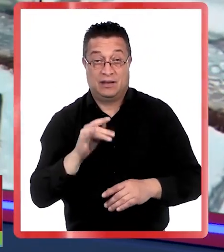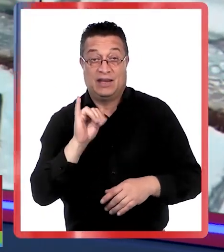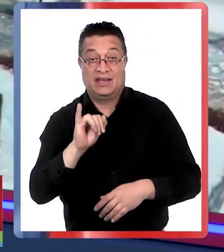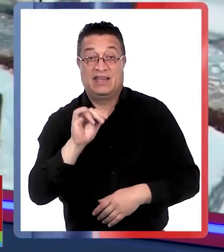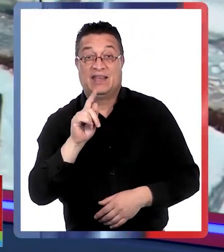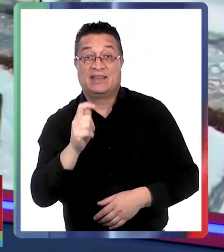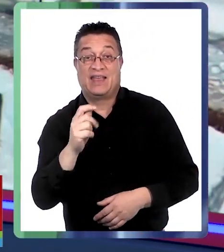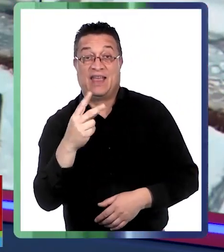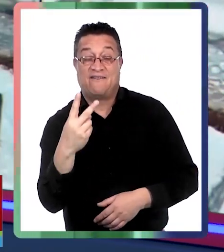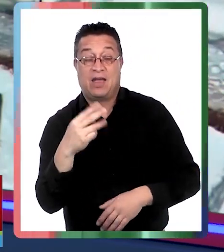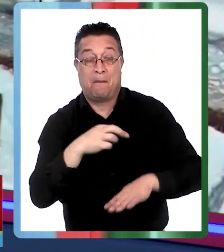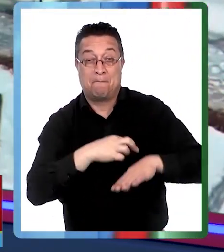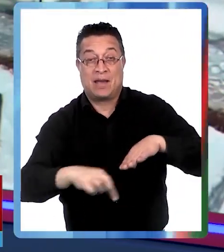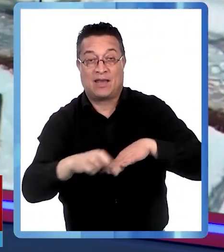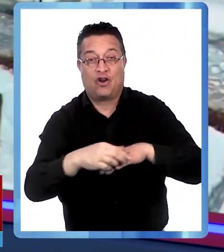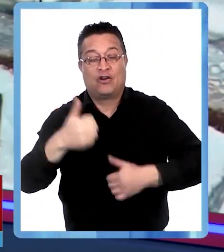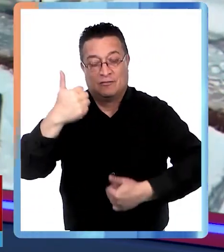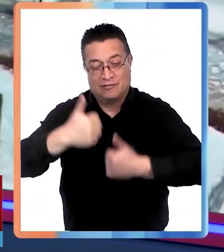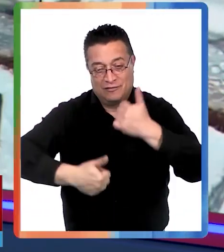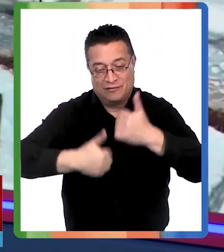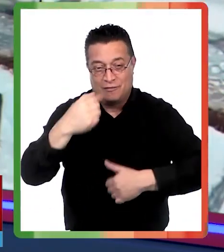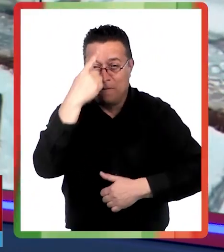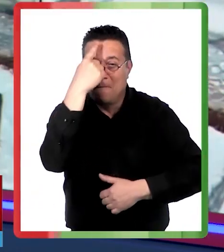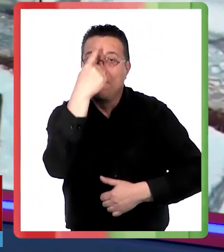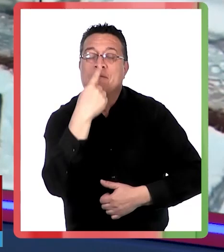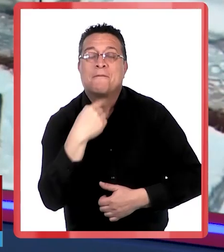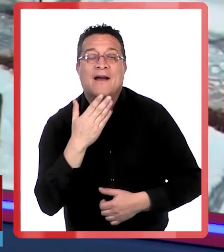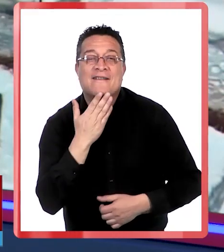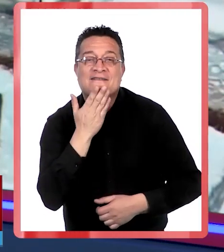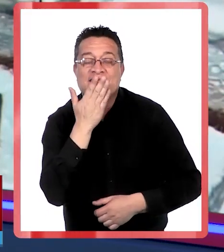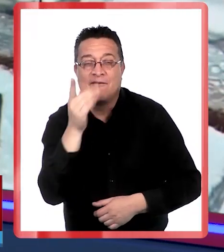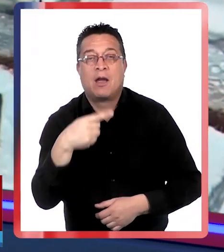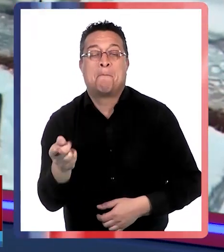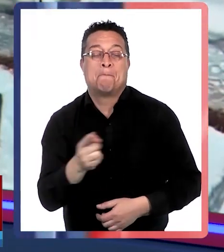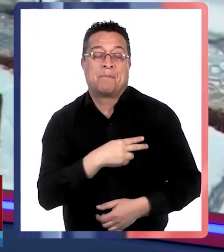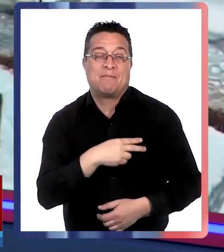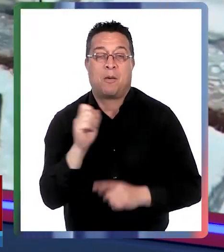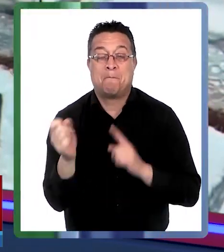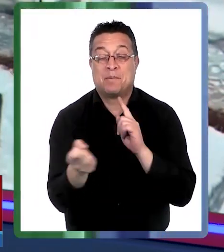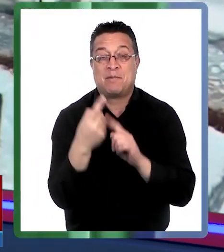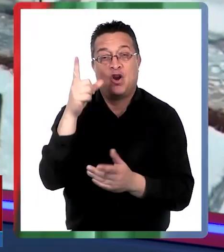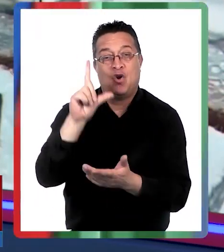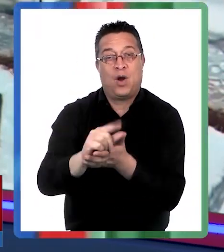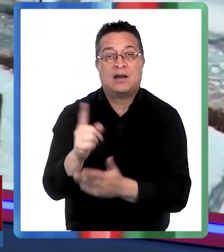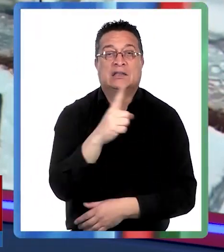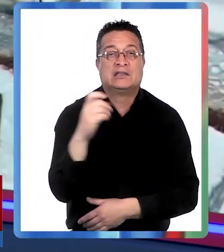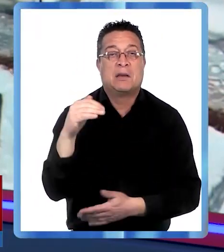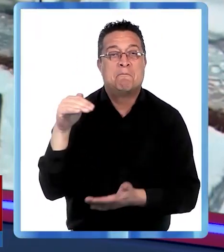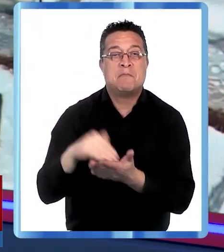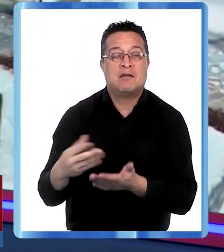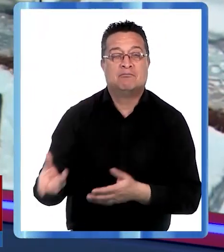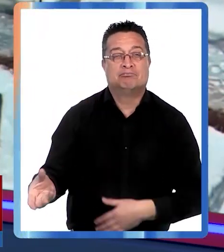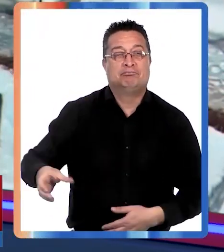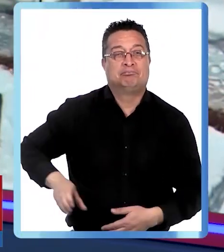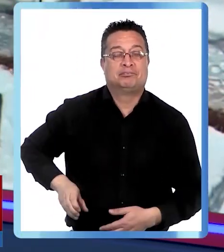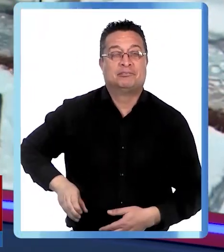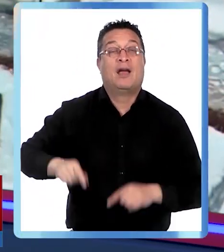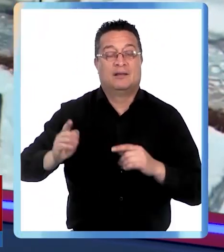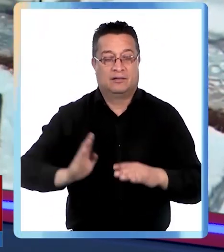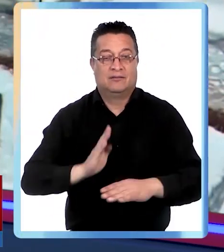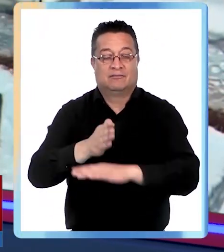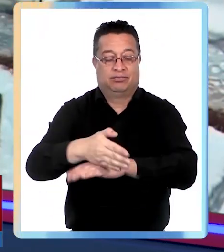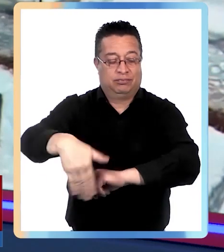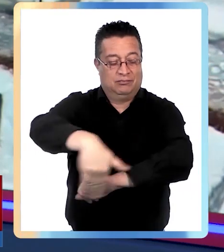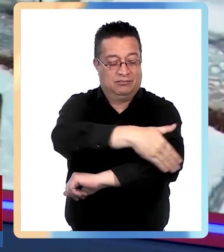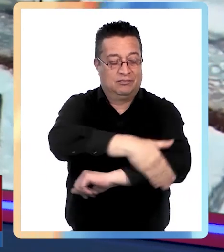el tradicional concurso de monos de nieve y premió el primer lugar con 100,000 pesos las personas llegaron hasta el bandejón central de Avenida